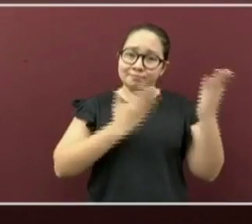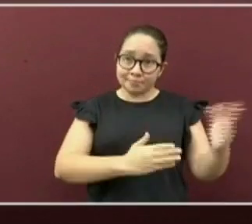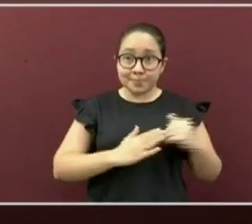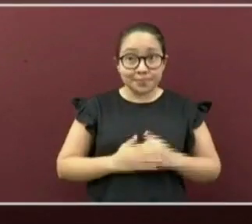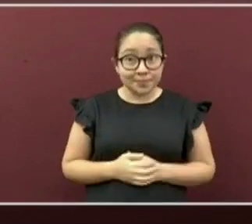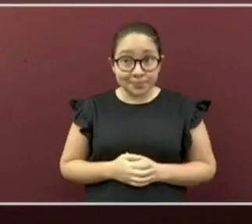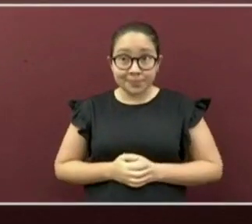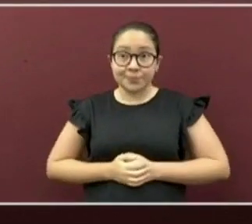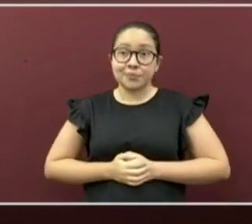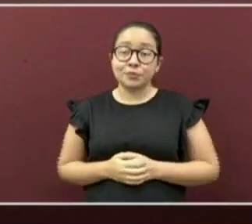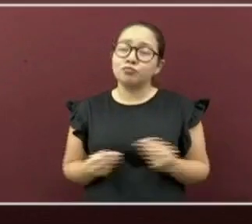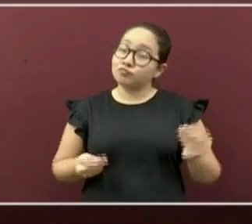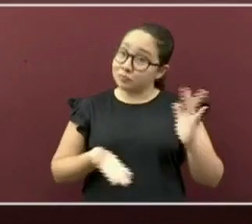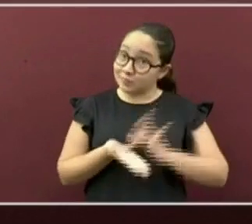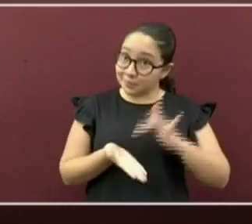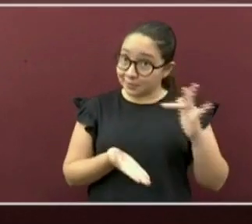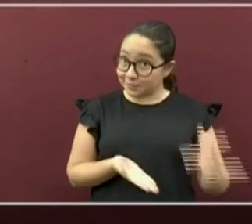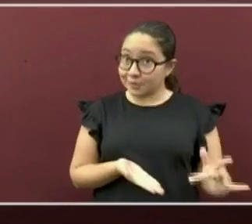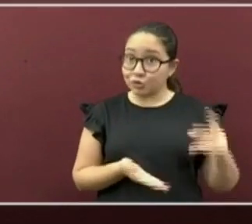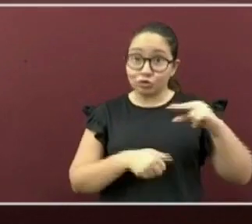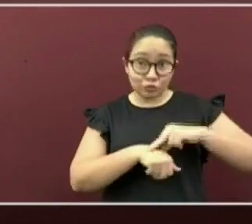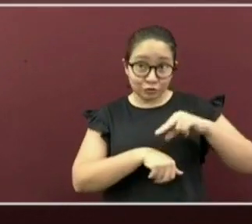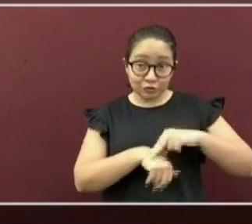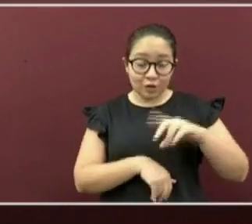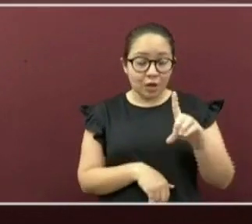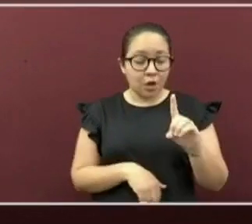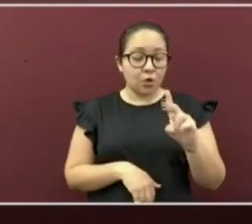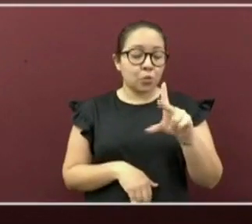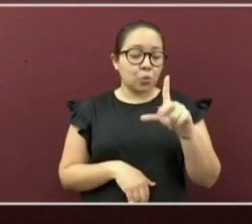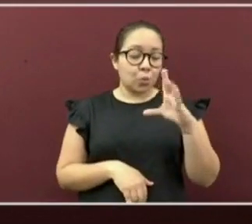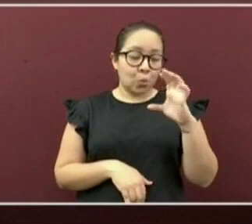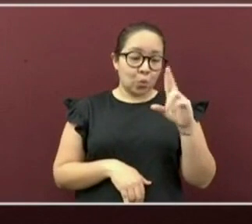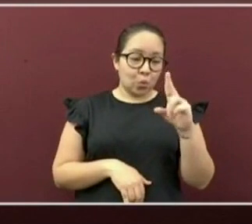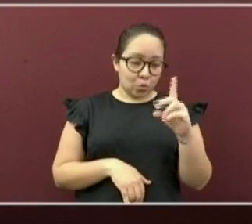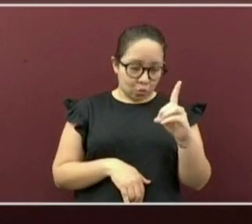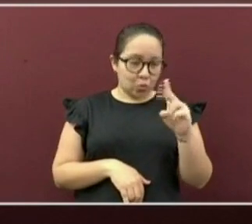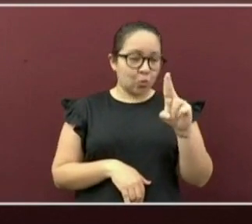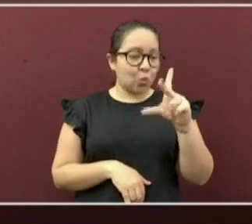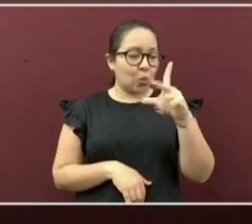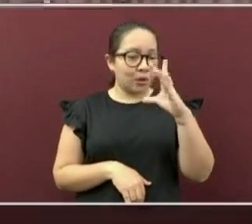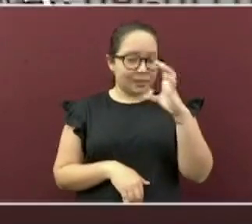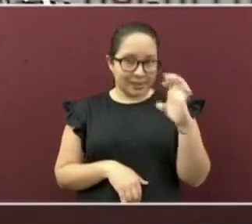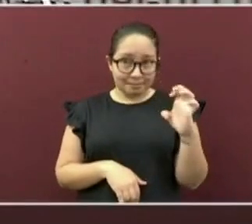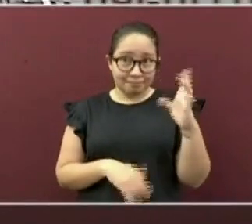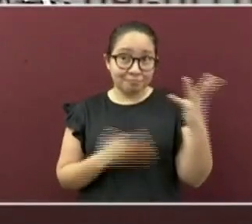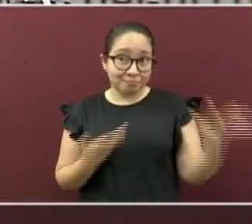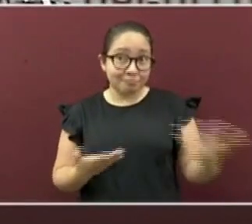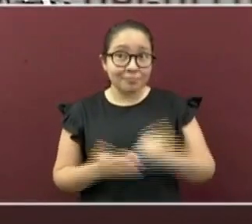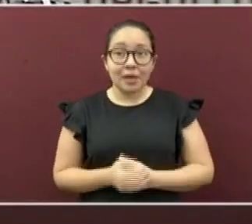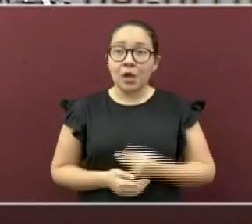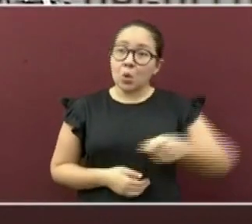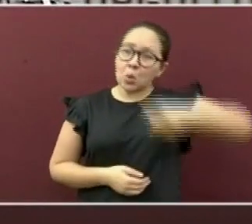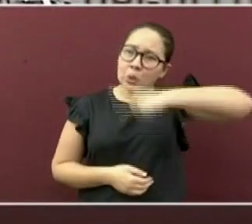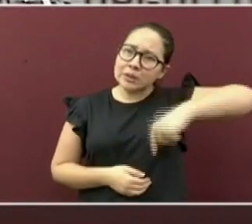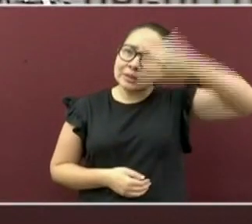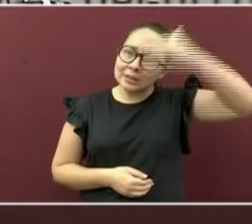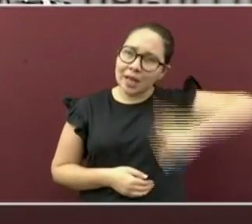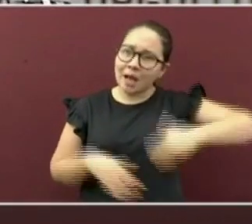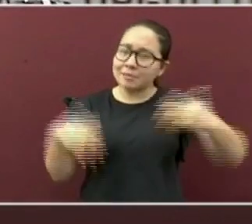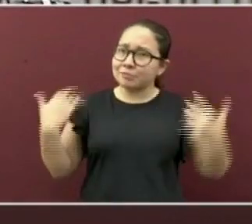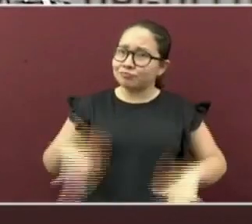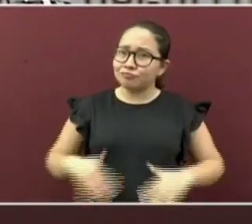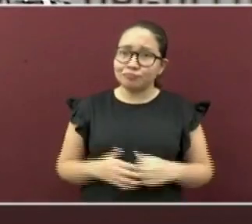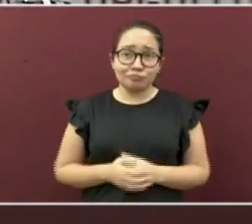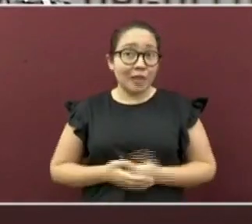Salvador. Muchísimas gracias, doctora Dulce. Como es de su conocimiento, de todos